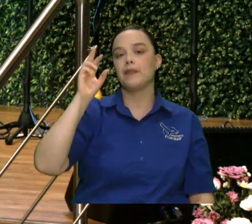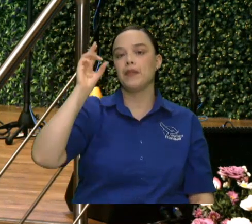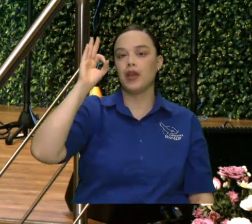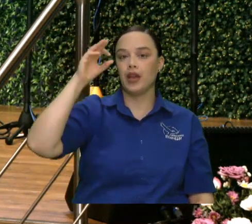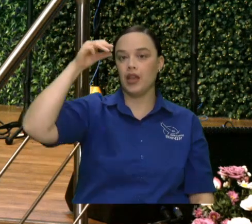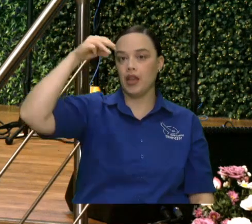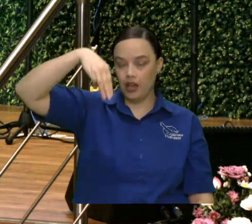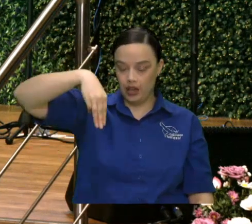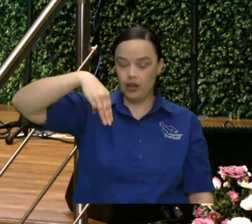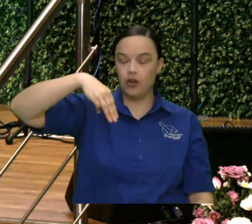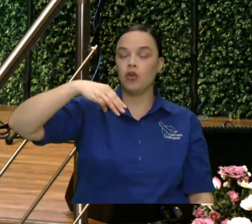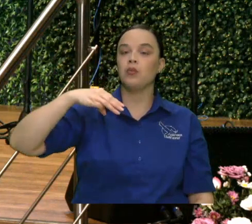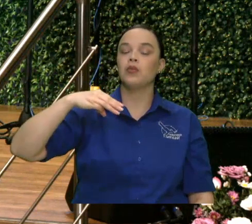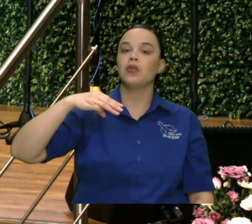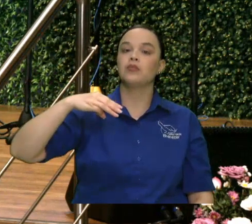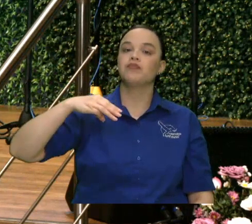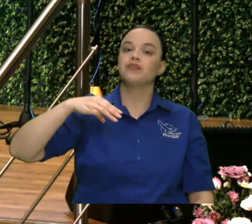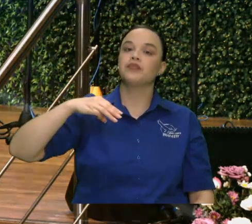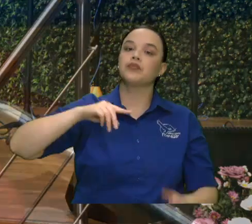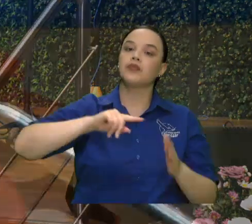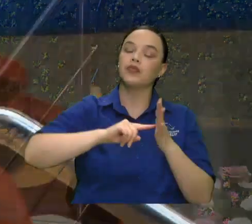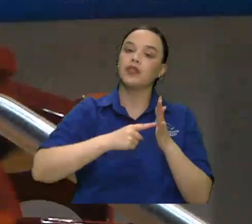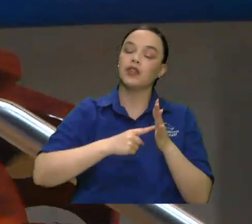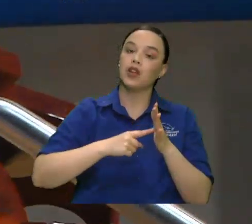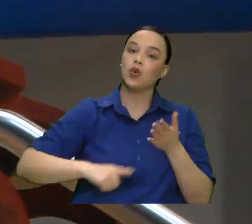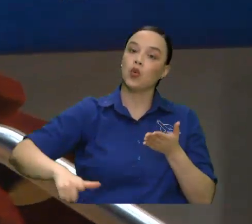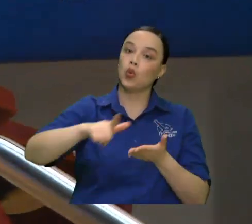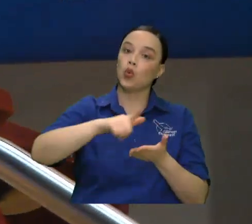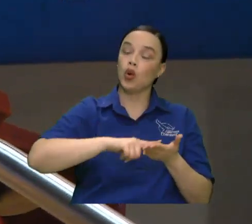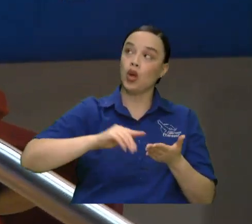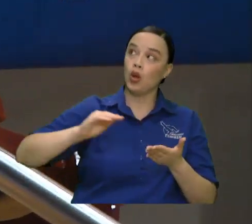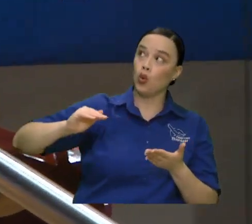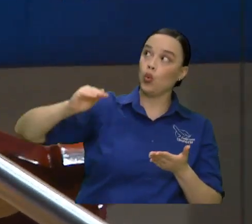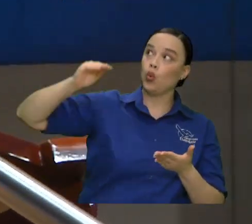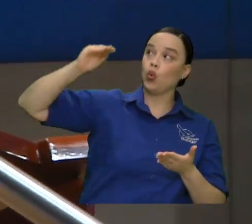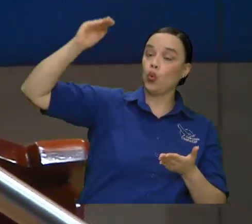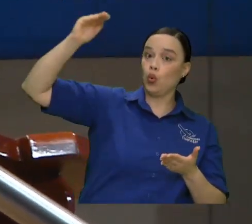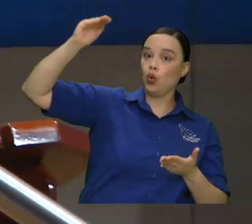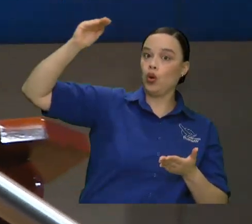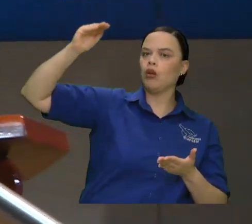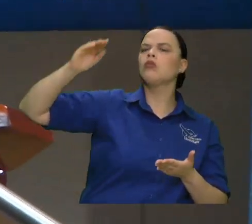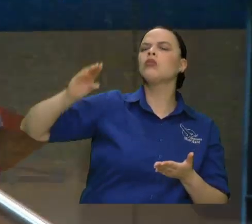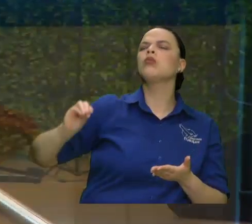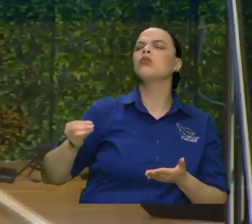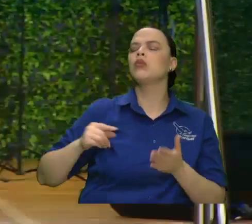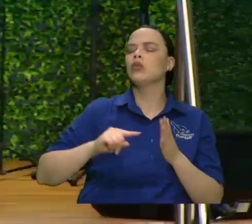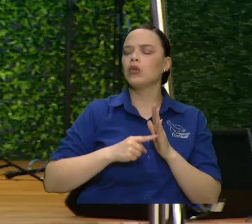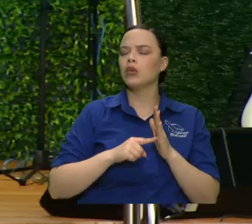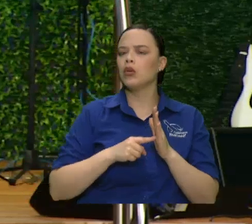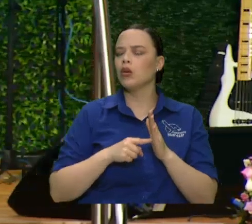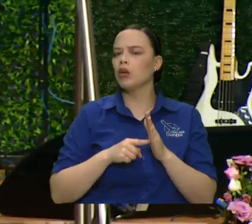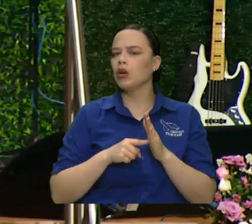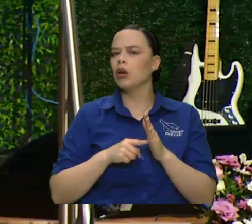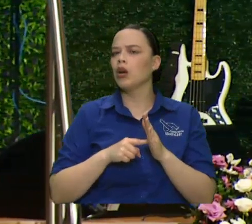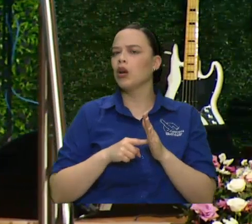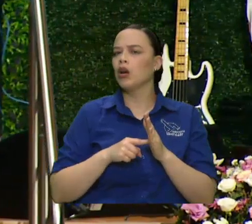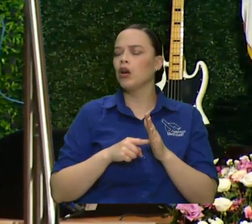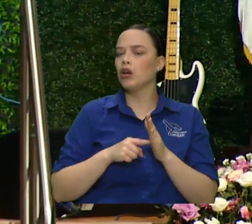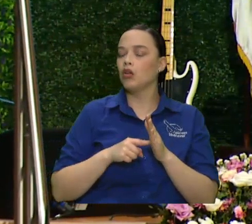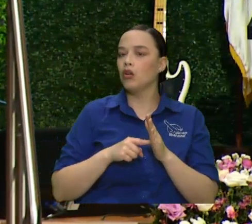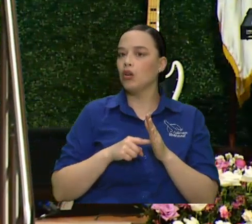dice que es un lugar alto intimidad con el señor cuando nosotros estamos bien